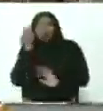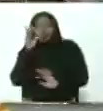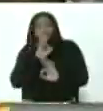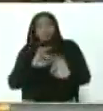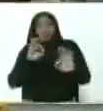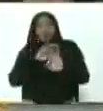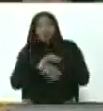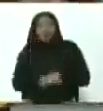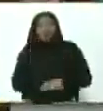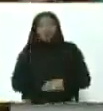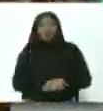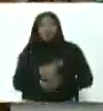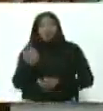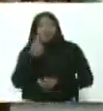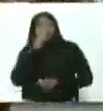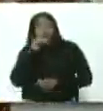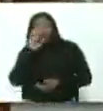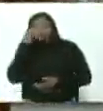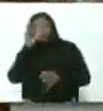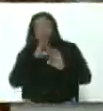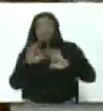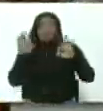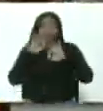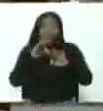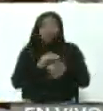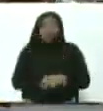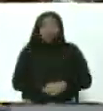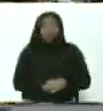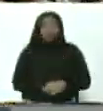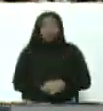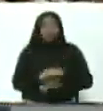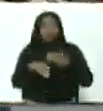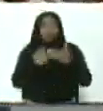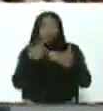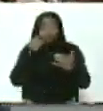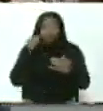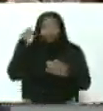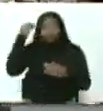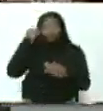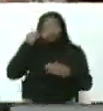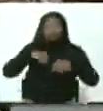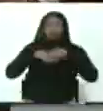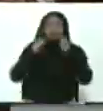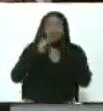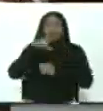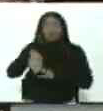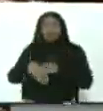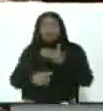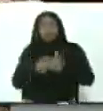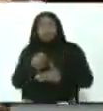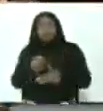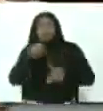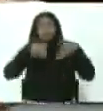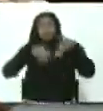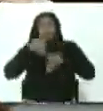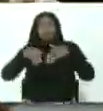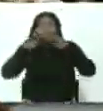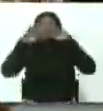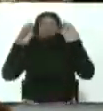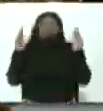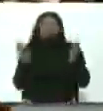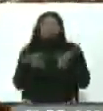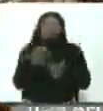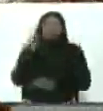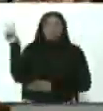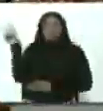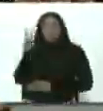Y no solo no tengo ninguna duda, sino que creo que Anzuategui será de los estados más votados en toda